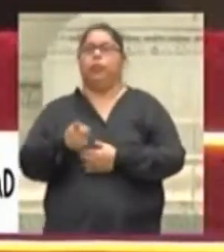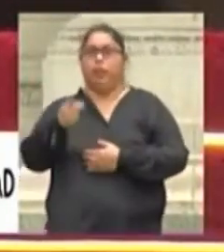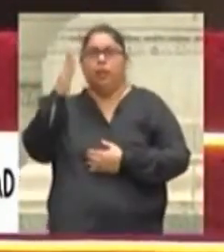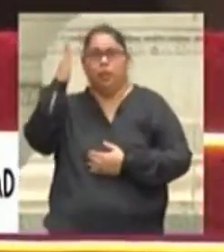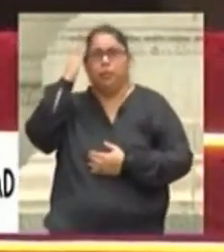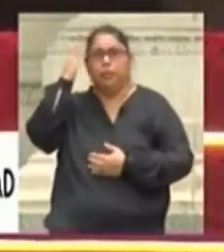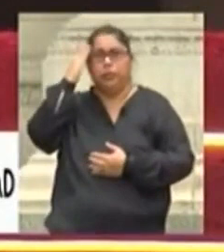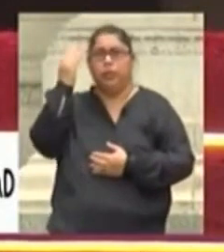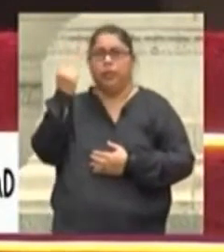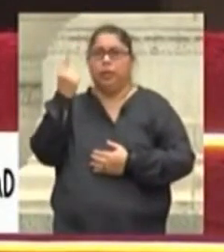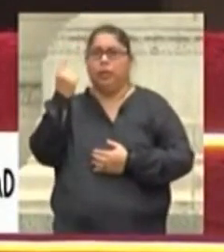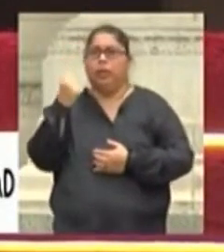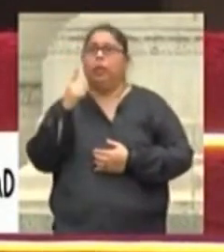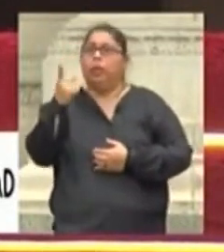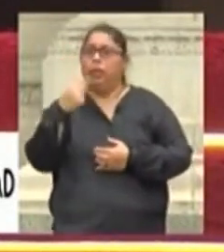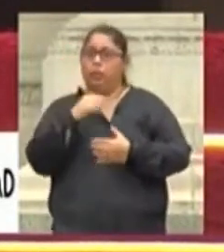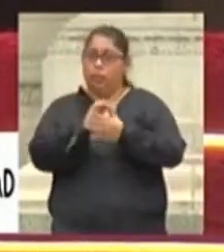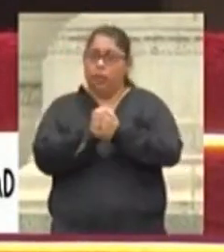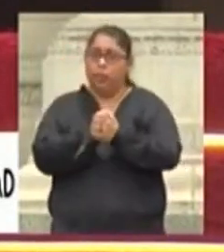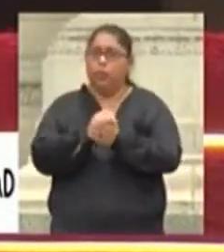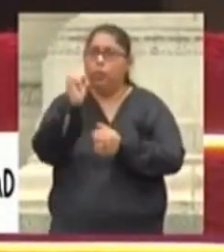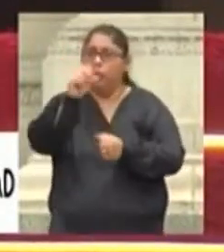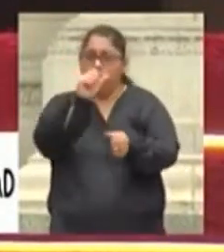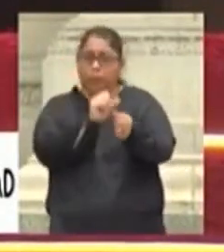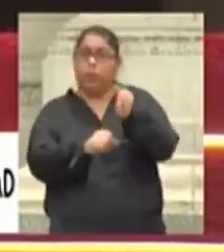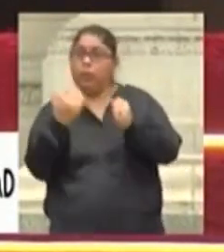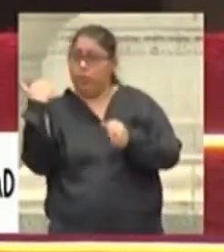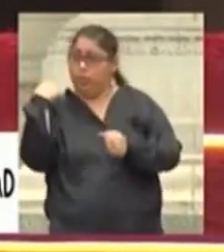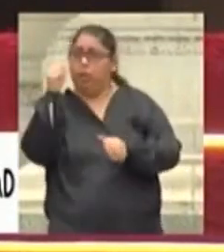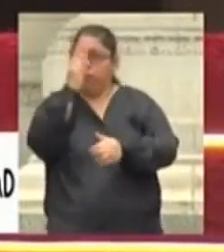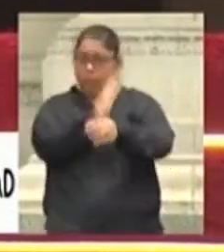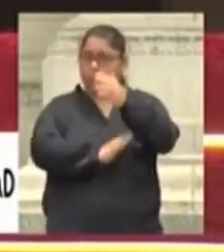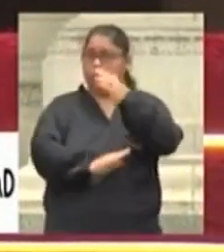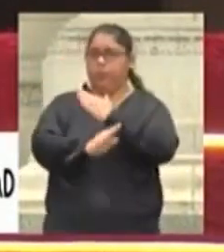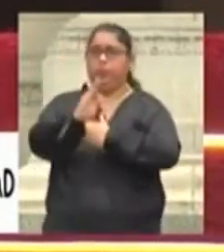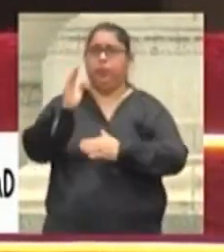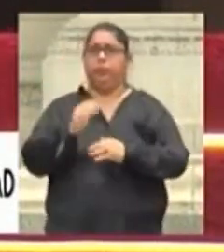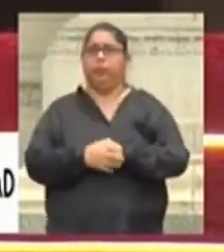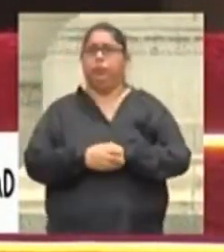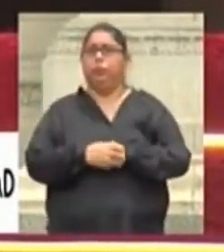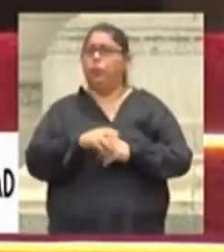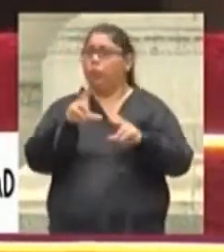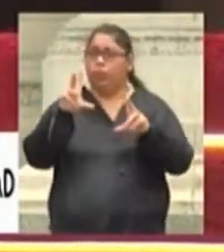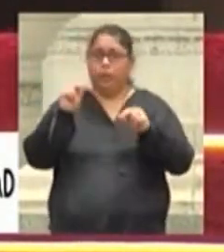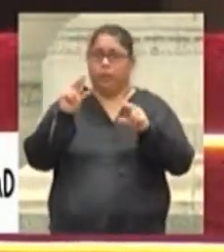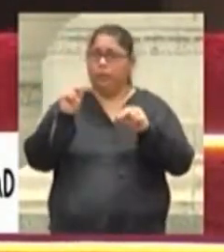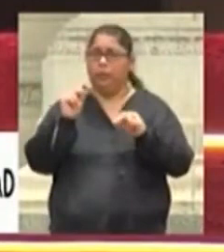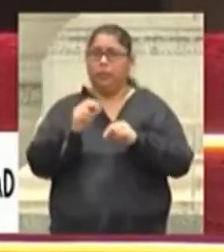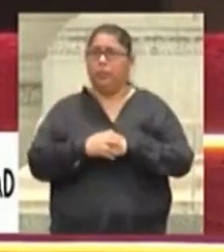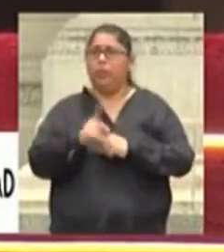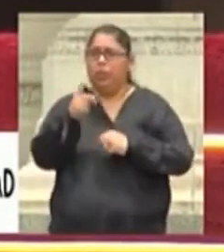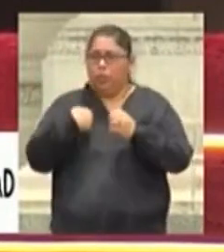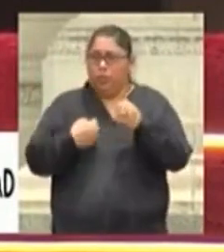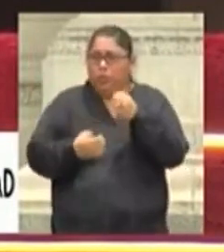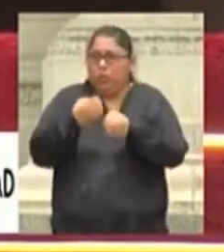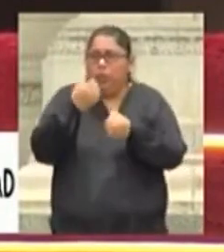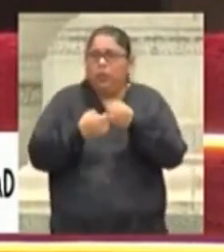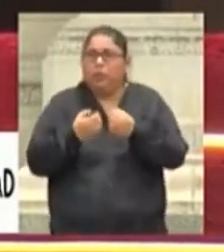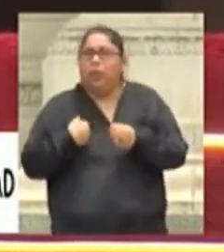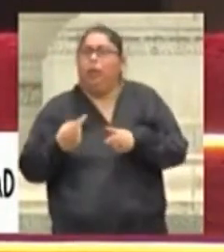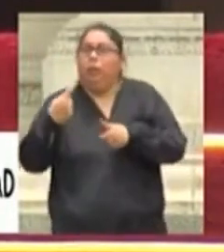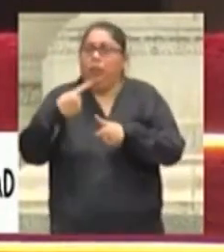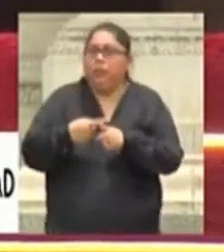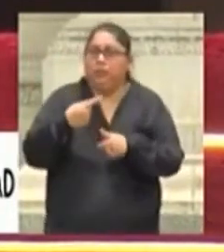tenemos que entender de que un compañero y un hermano que tiene discapacidad no no es un problema